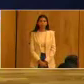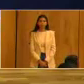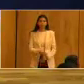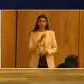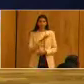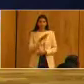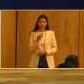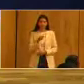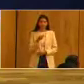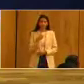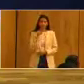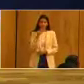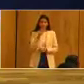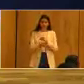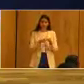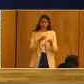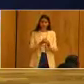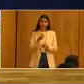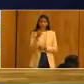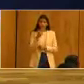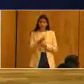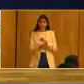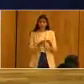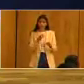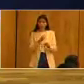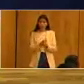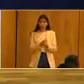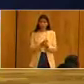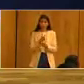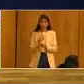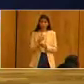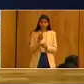Tengo 16 años. A los 8 años supe que era lesbiana.